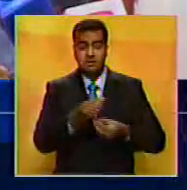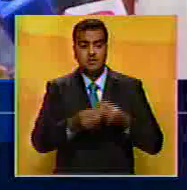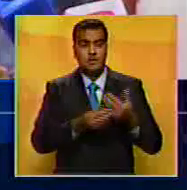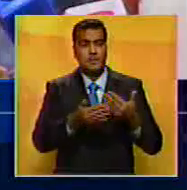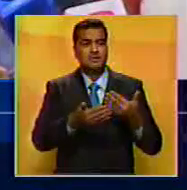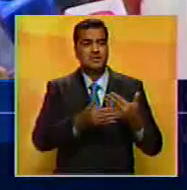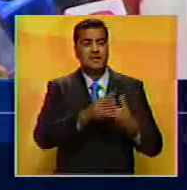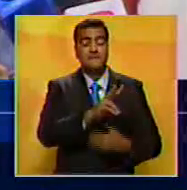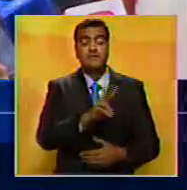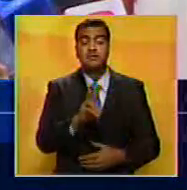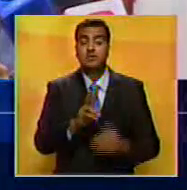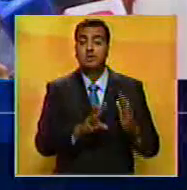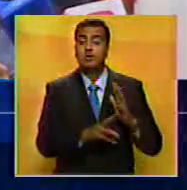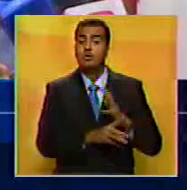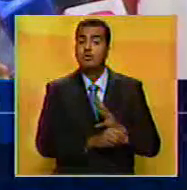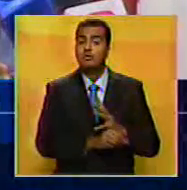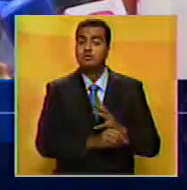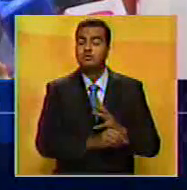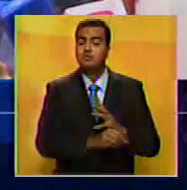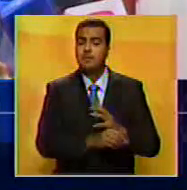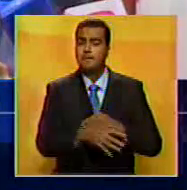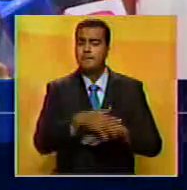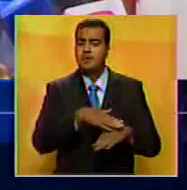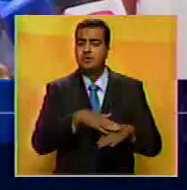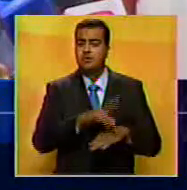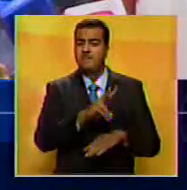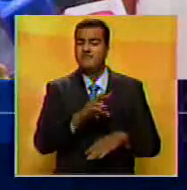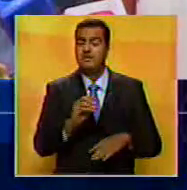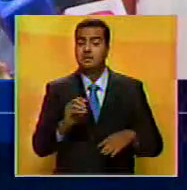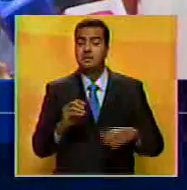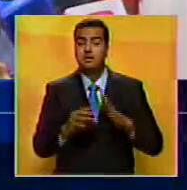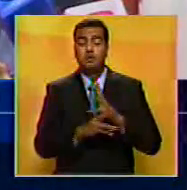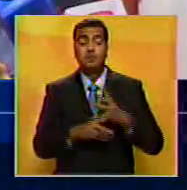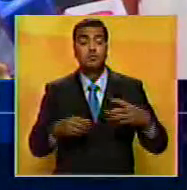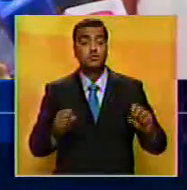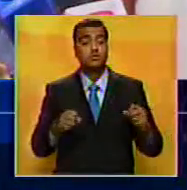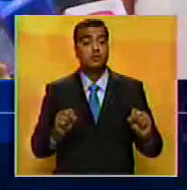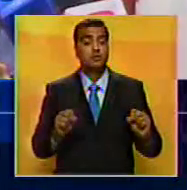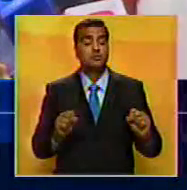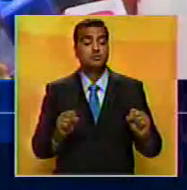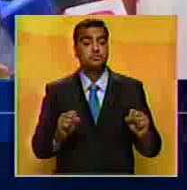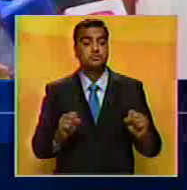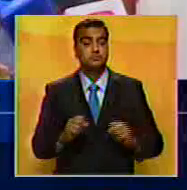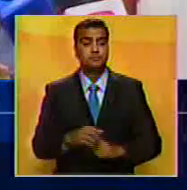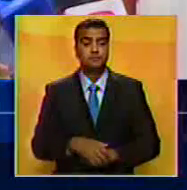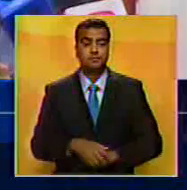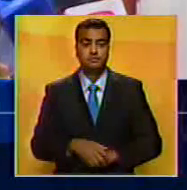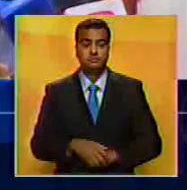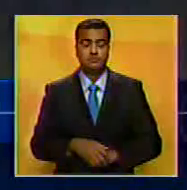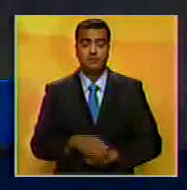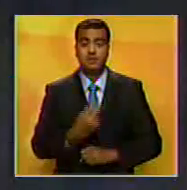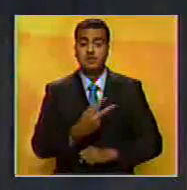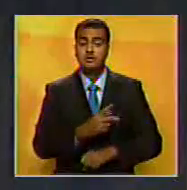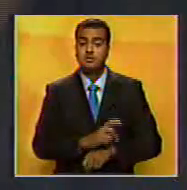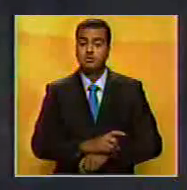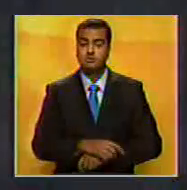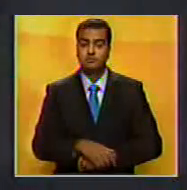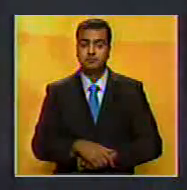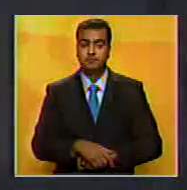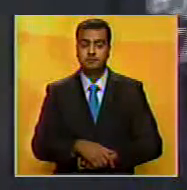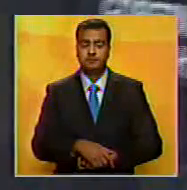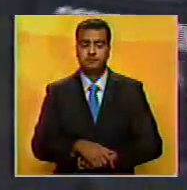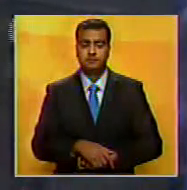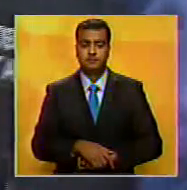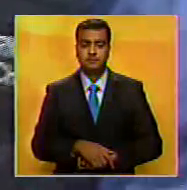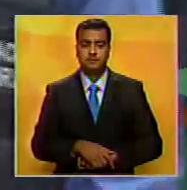cerca de 20 robos de motocicletas en una fracción de 3 horas.